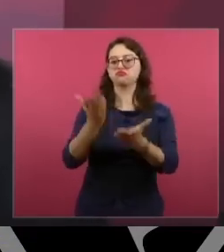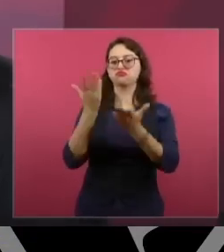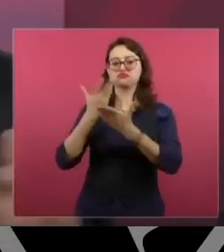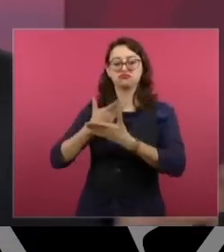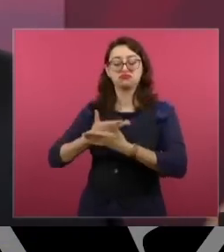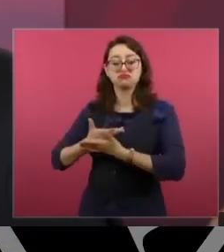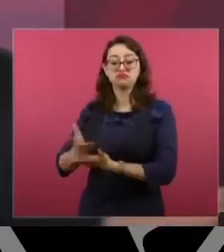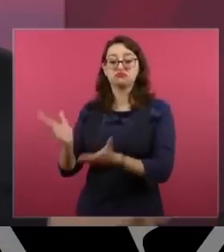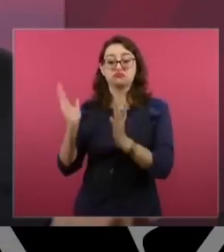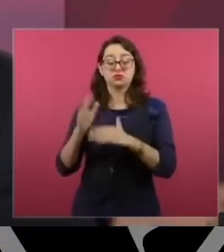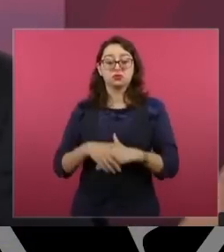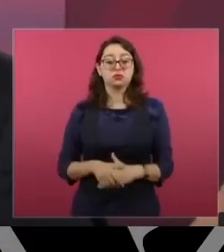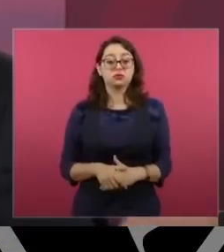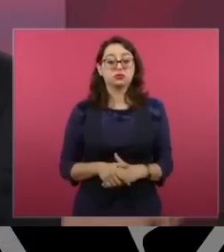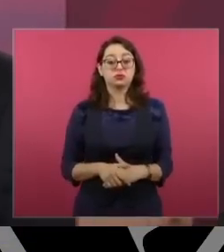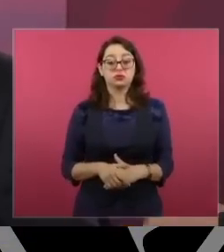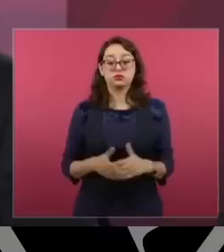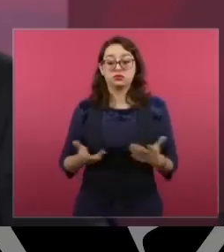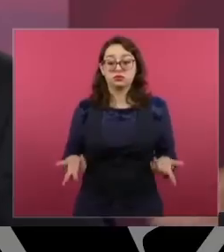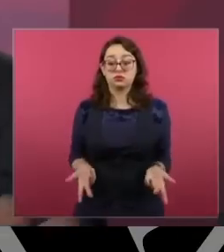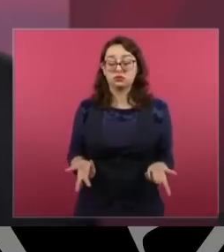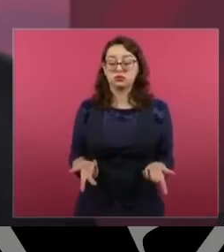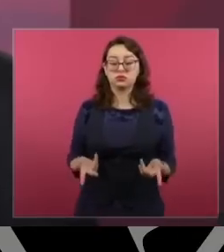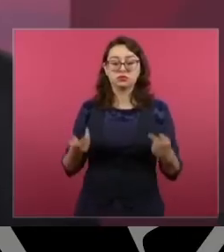en donde no hay amparos